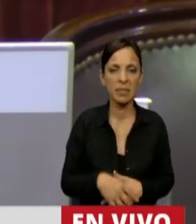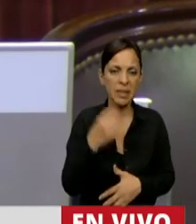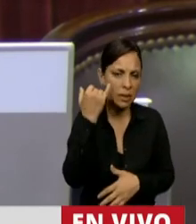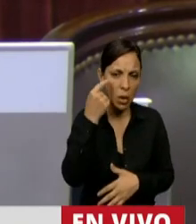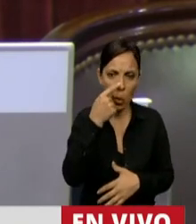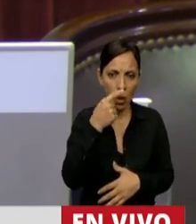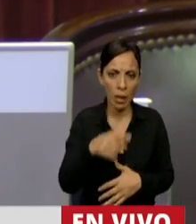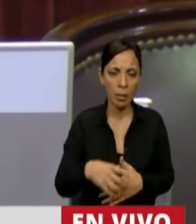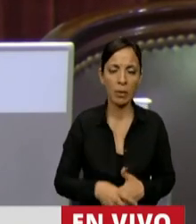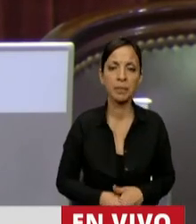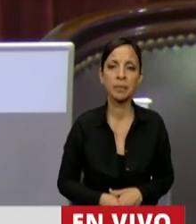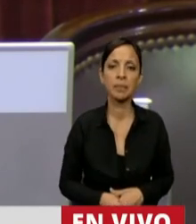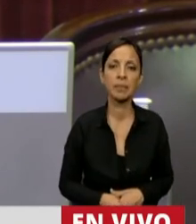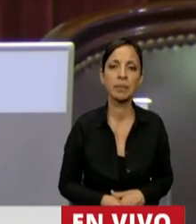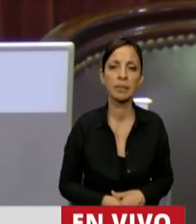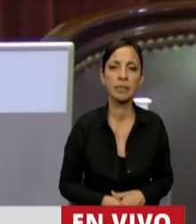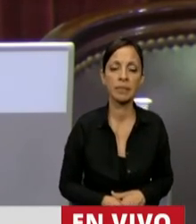termino.